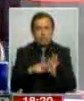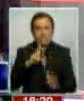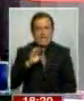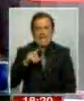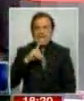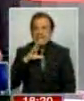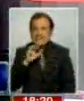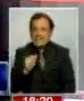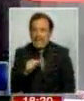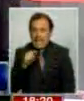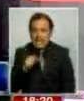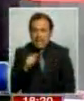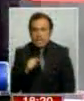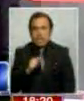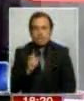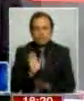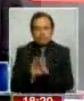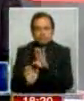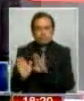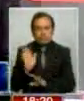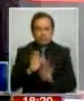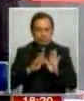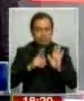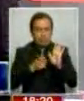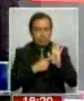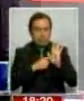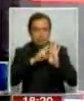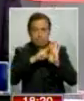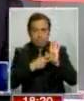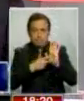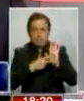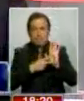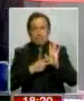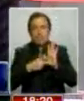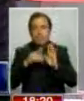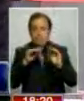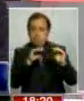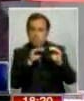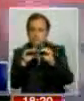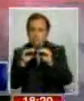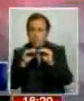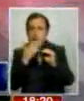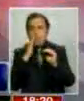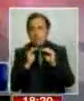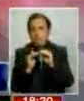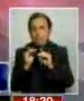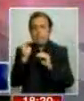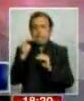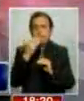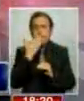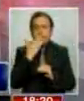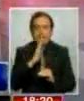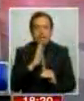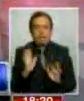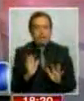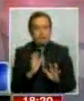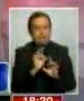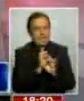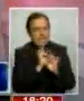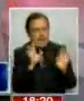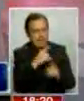están protegidas en esta reforma tributaria, porque quedan igual o mejor, FUD mediante, para que estemos